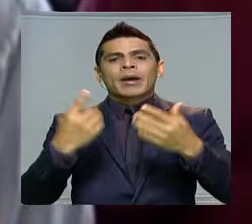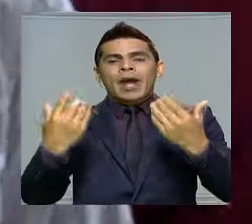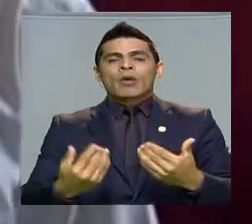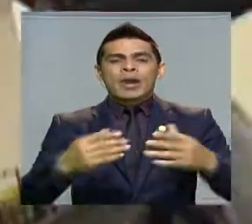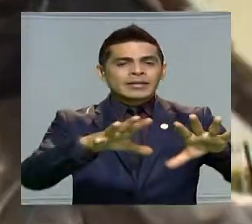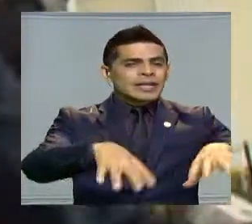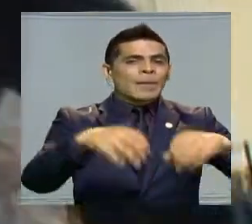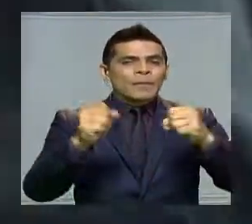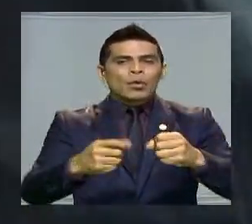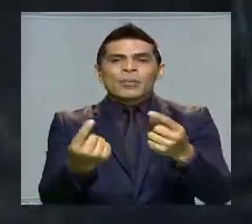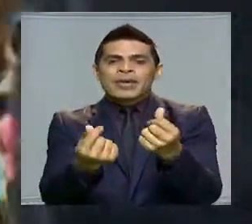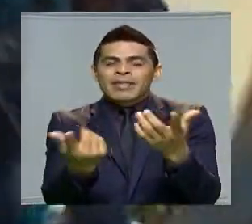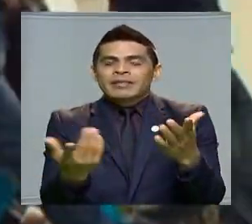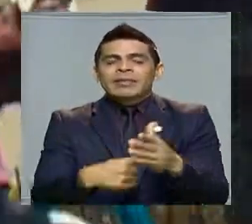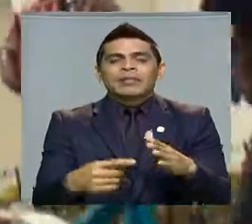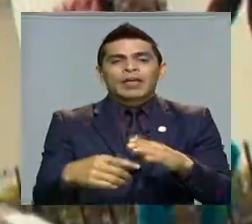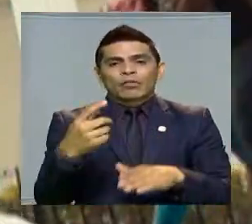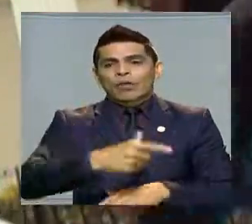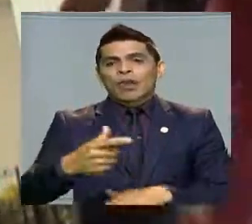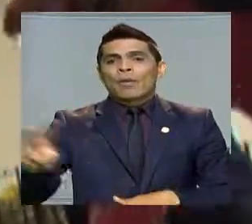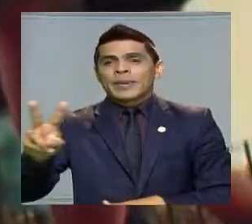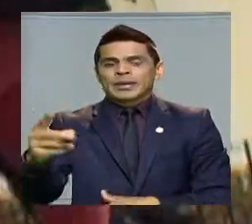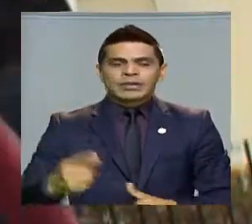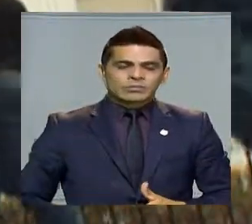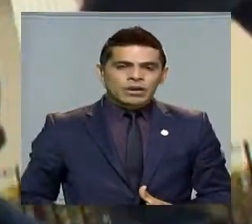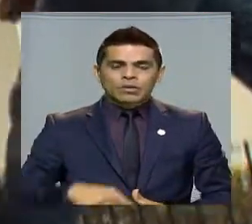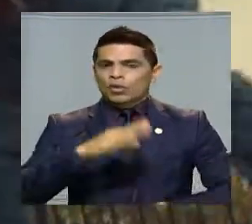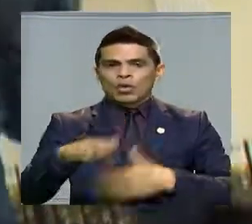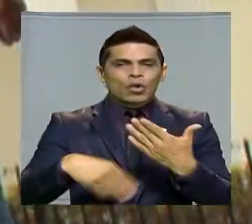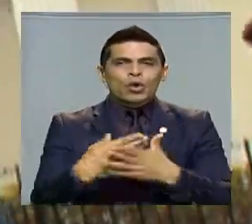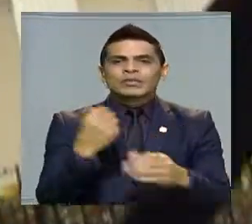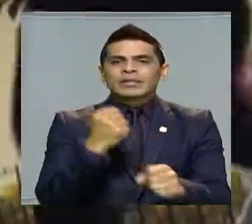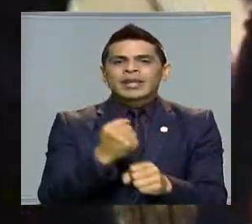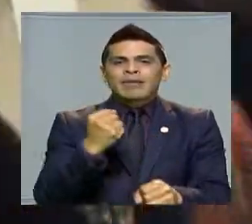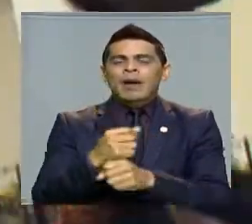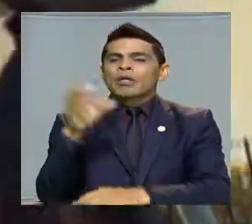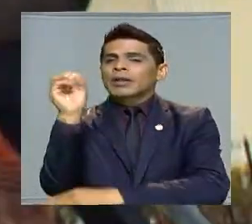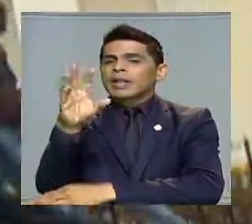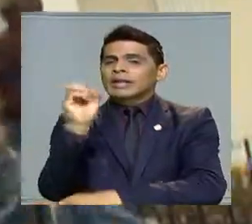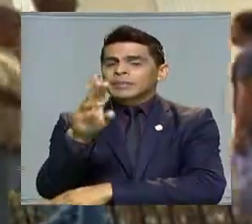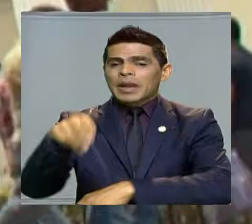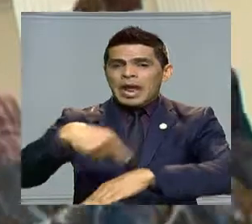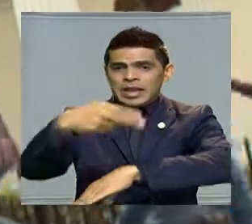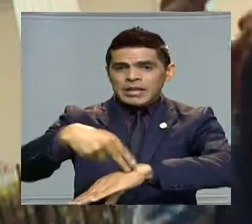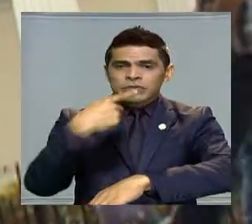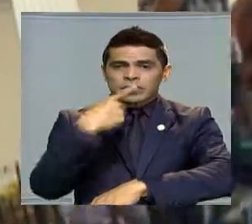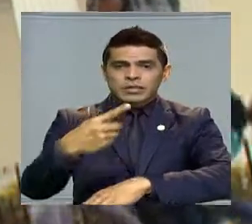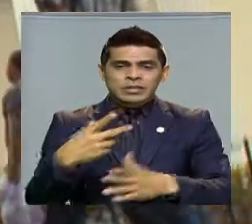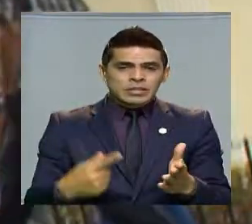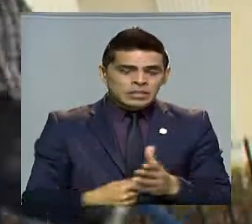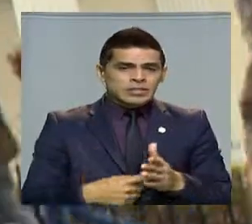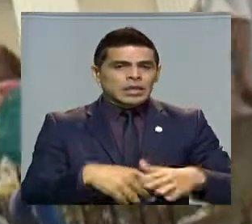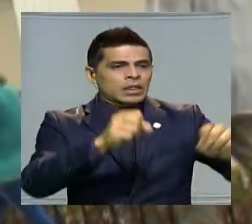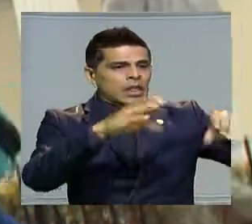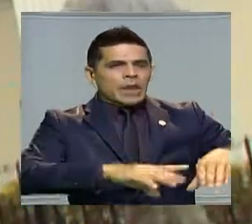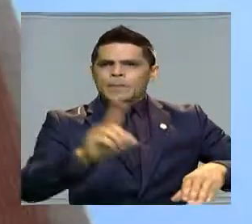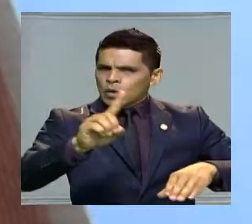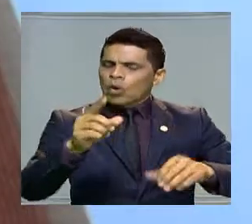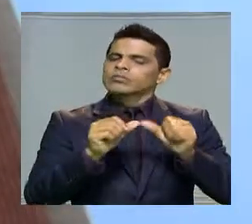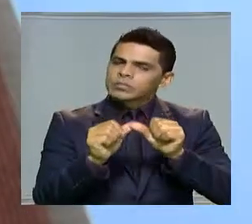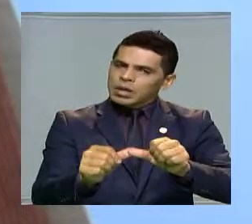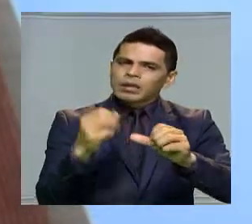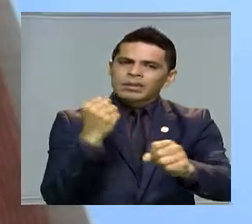los venezolanos. Las y los trabajadores del Congreso destacaron que no se encuentran en paro y reiteraron